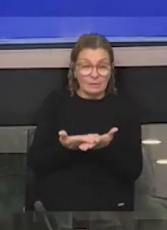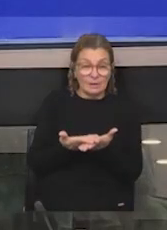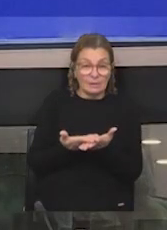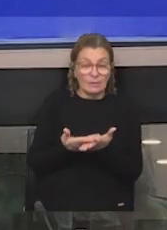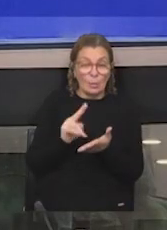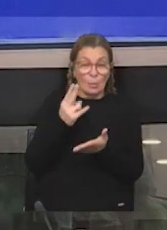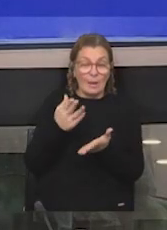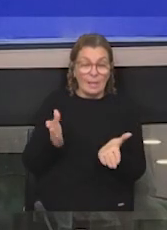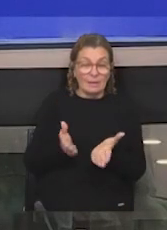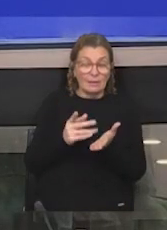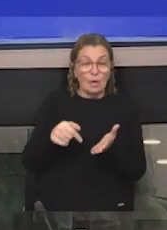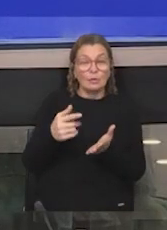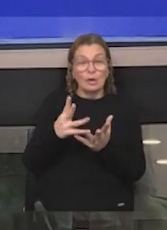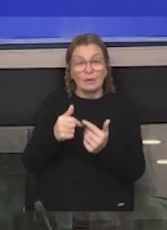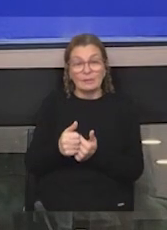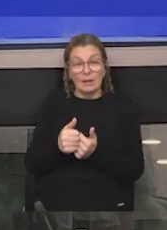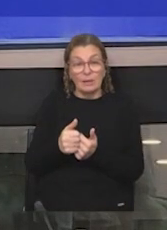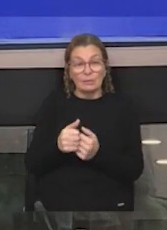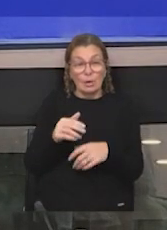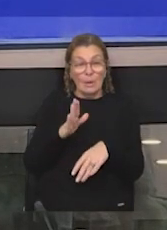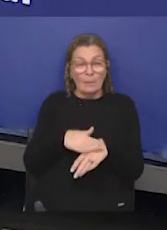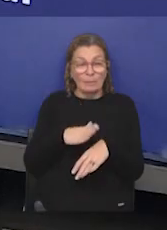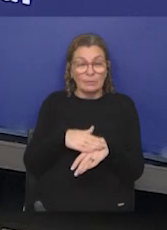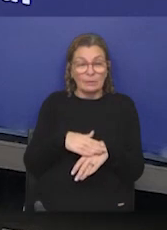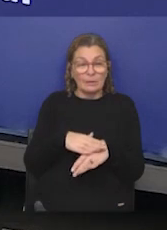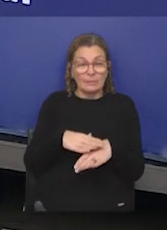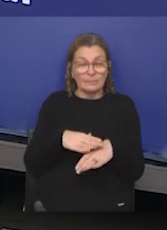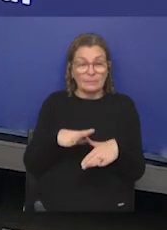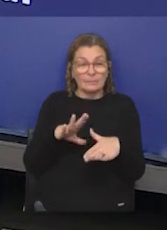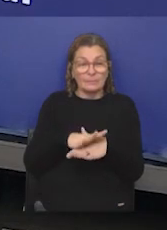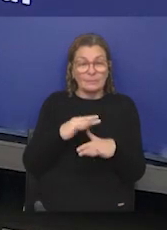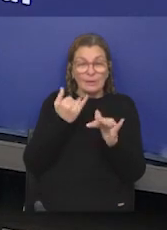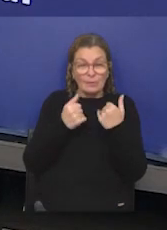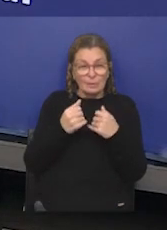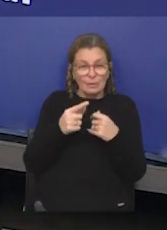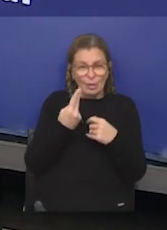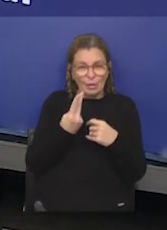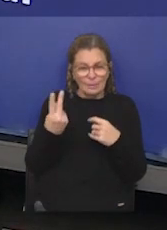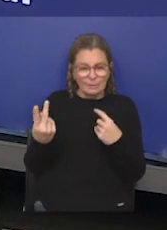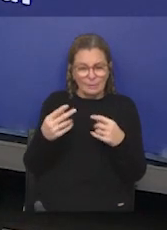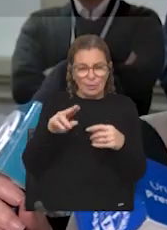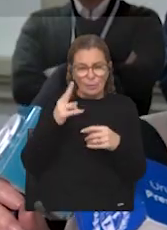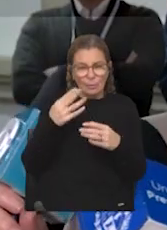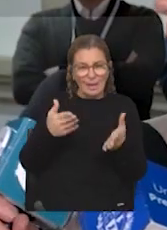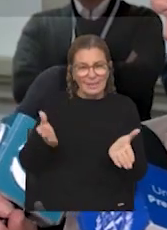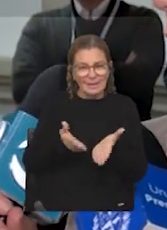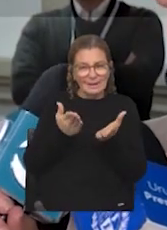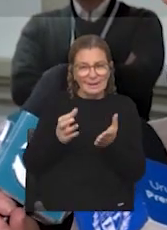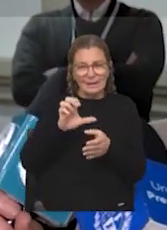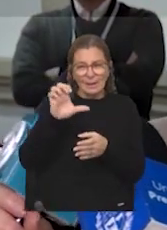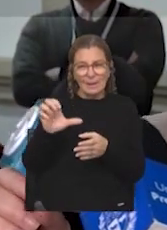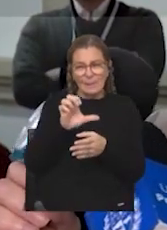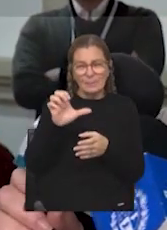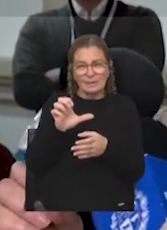adelante lo de la otra organización queda en poder del ministerio el informe también se señalaba una doble caja de Uruguay adelante que empresas que